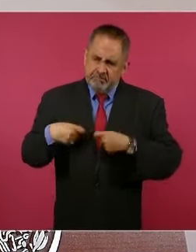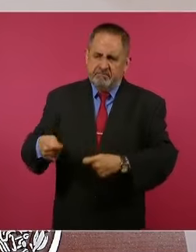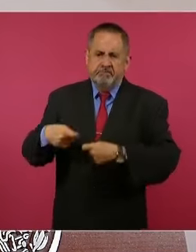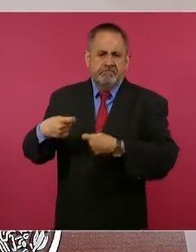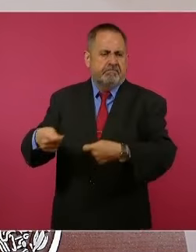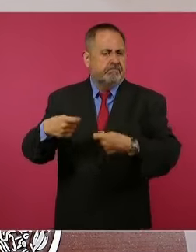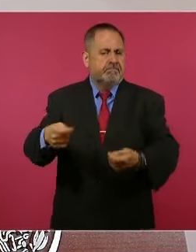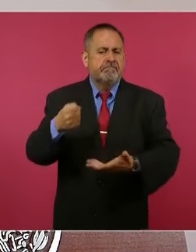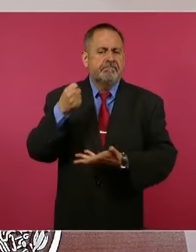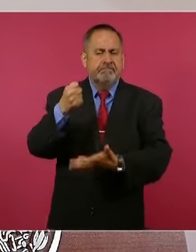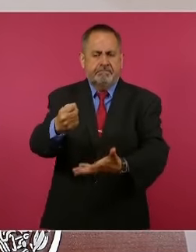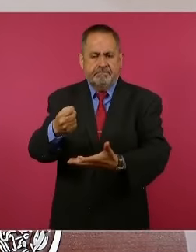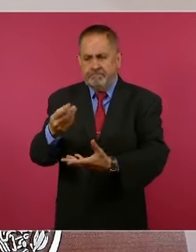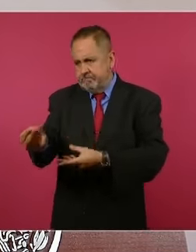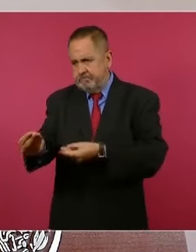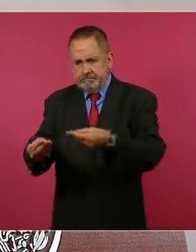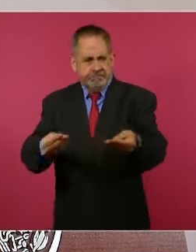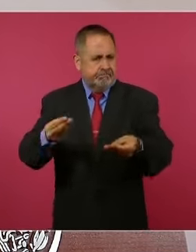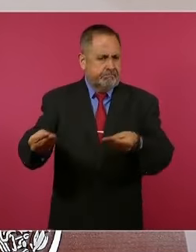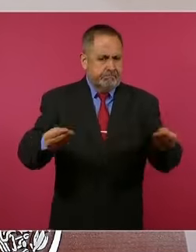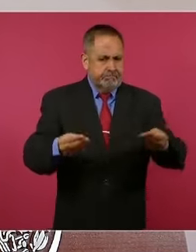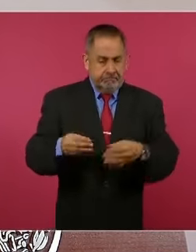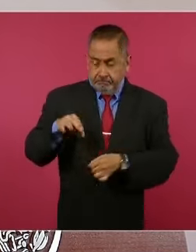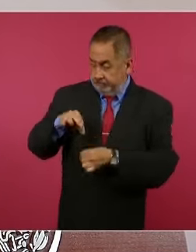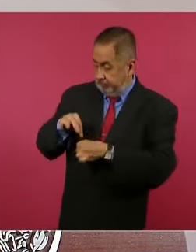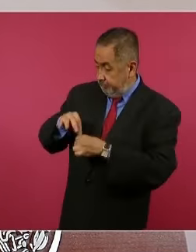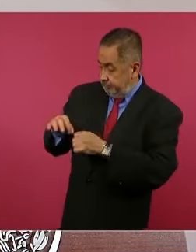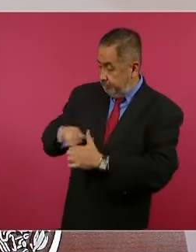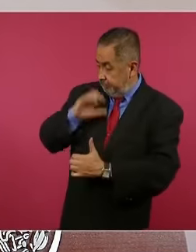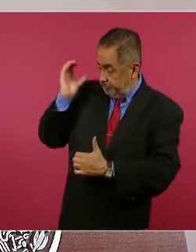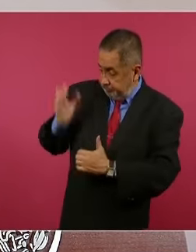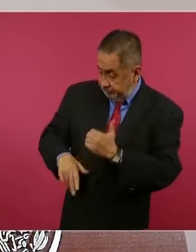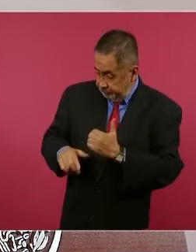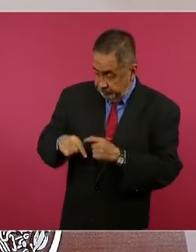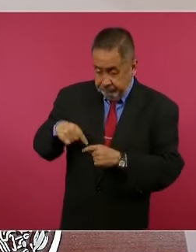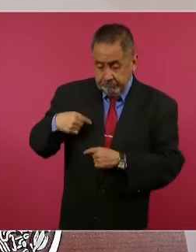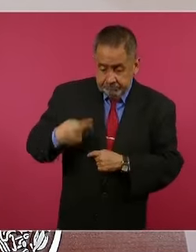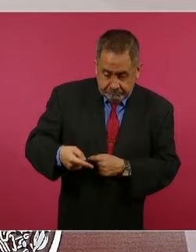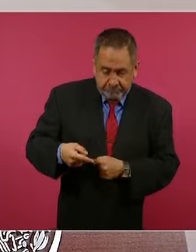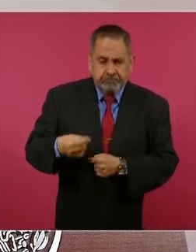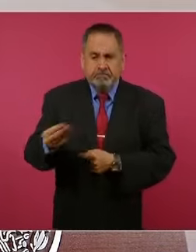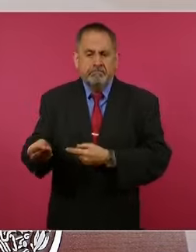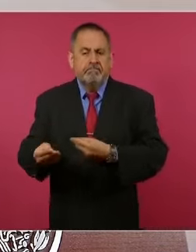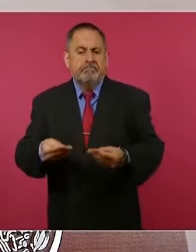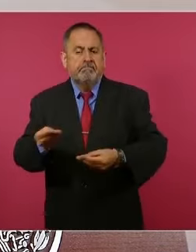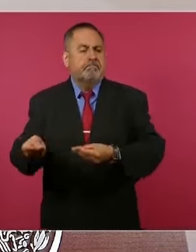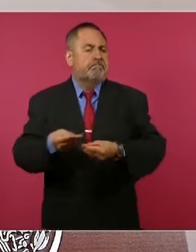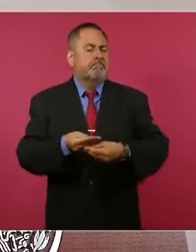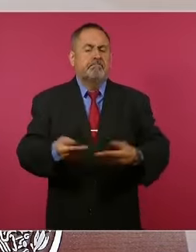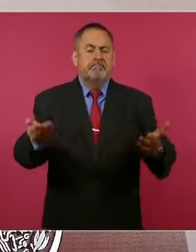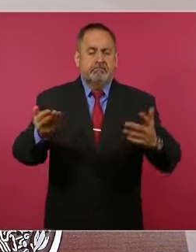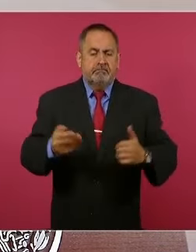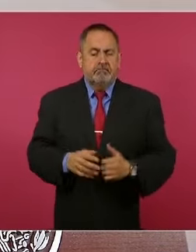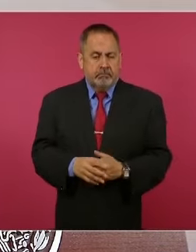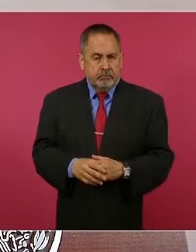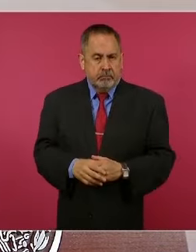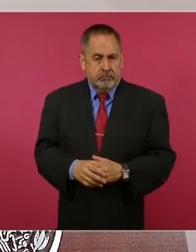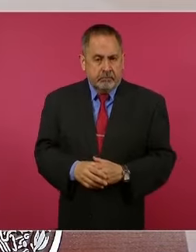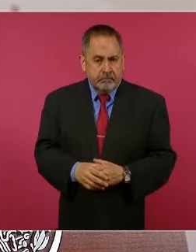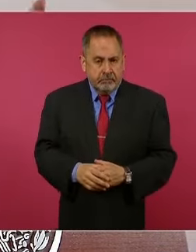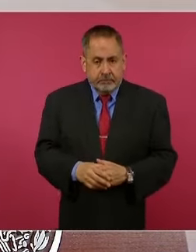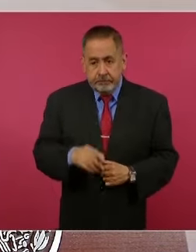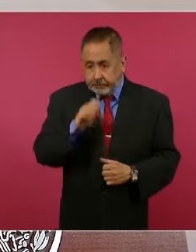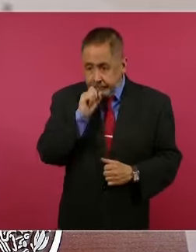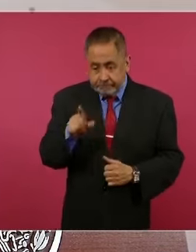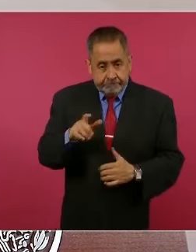los presupuestos pasando las elecciones y este se